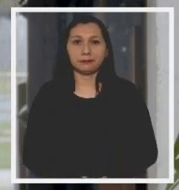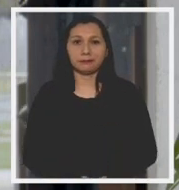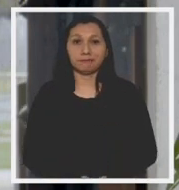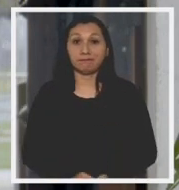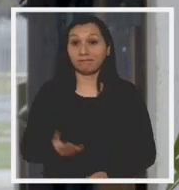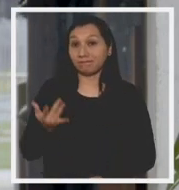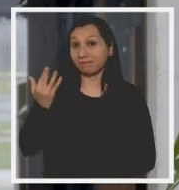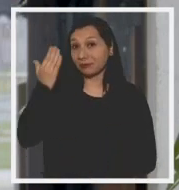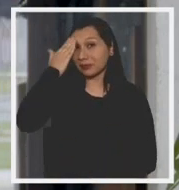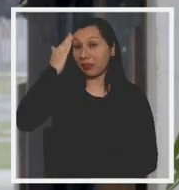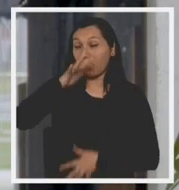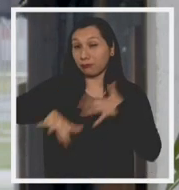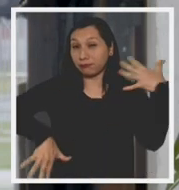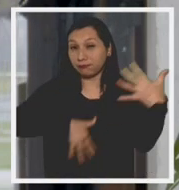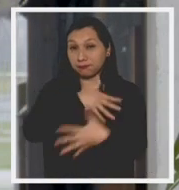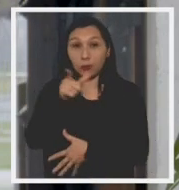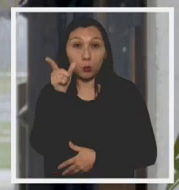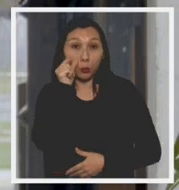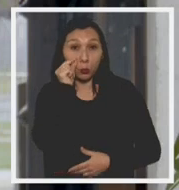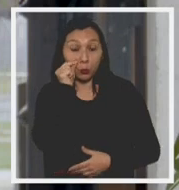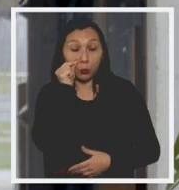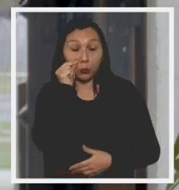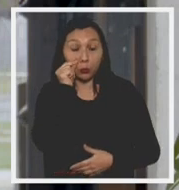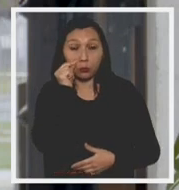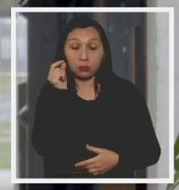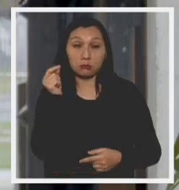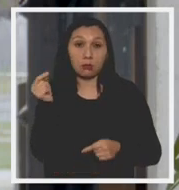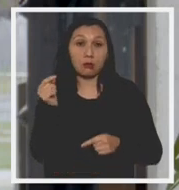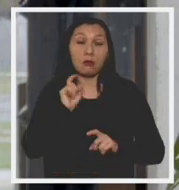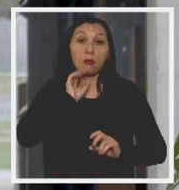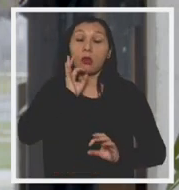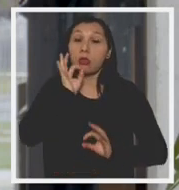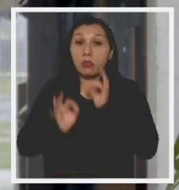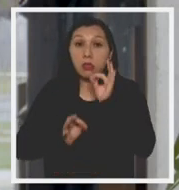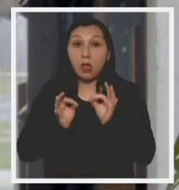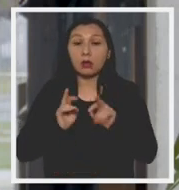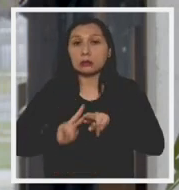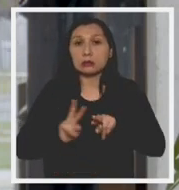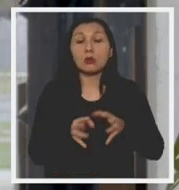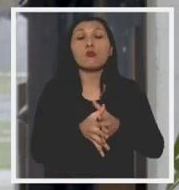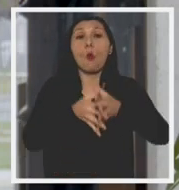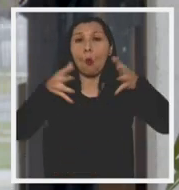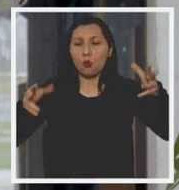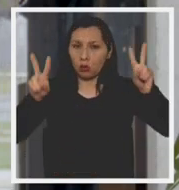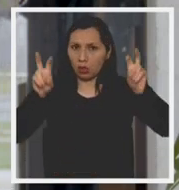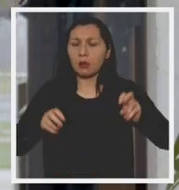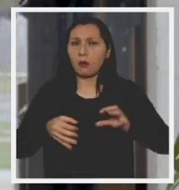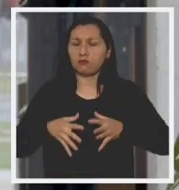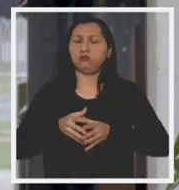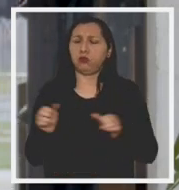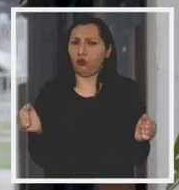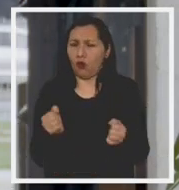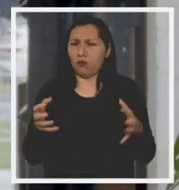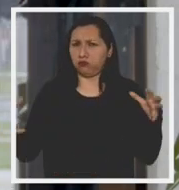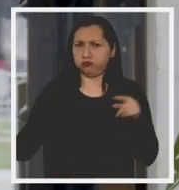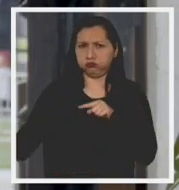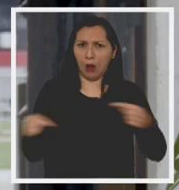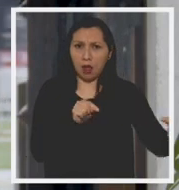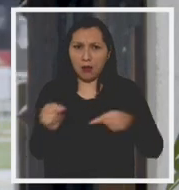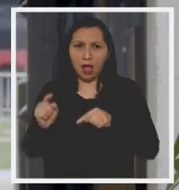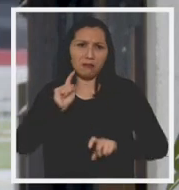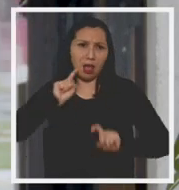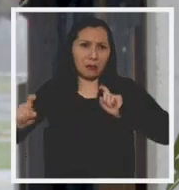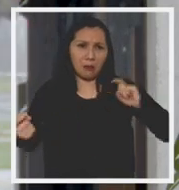En esos días del estallido se dijeron y se hicieron muchas cosas excesivas. Nos agredimos unos a